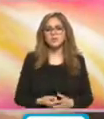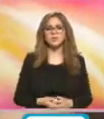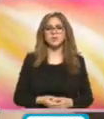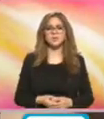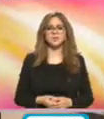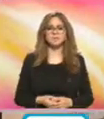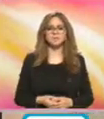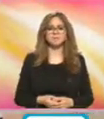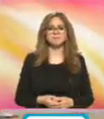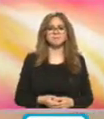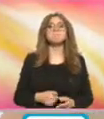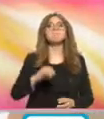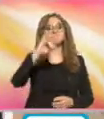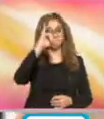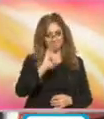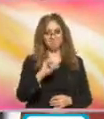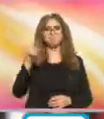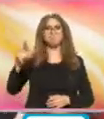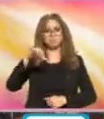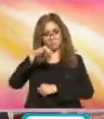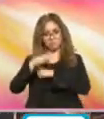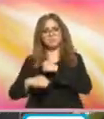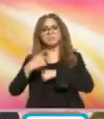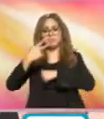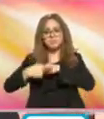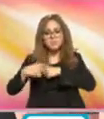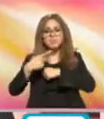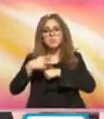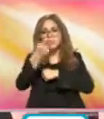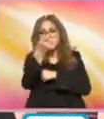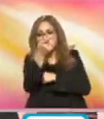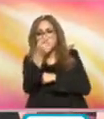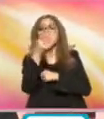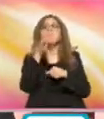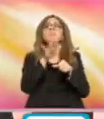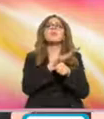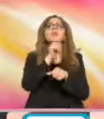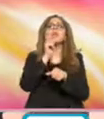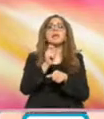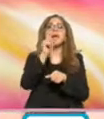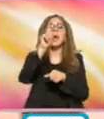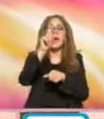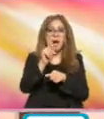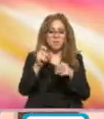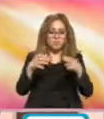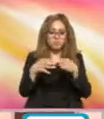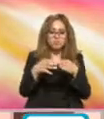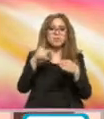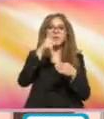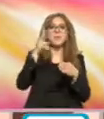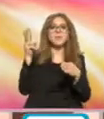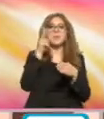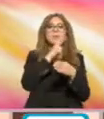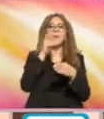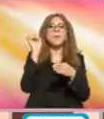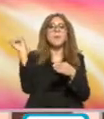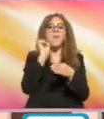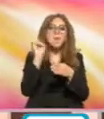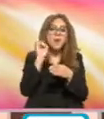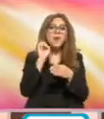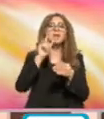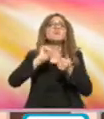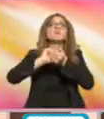un poquito riesgoso en el sentido de que es un área húmeda, es un área con poca ventilación, entonces hay mayor riesgo